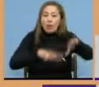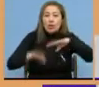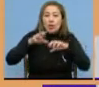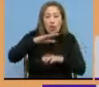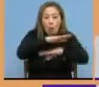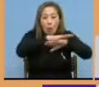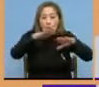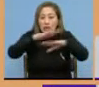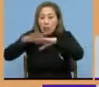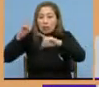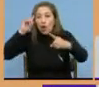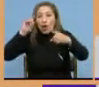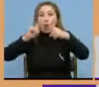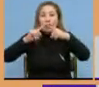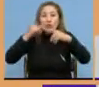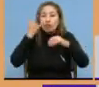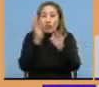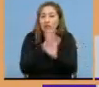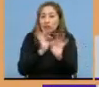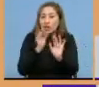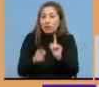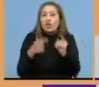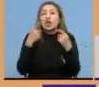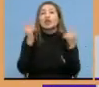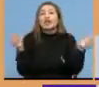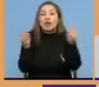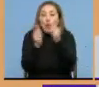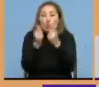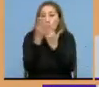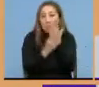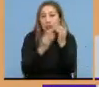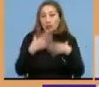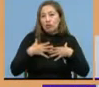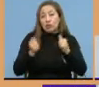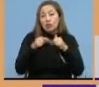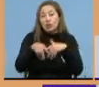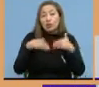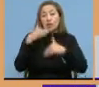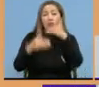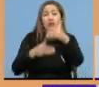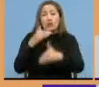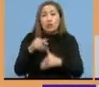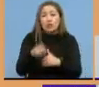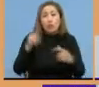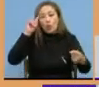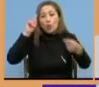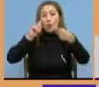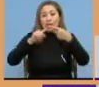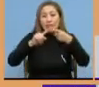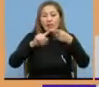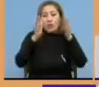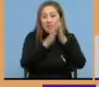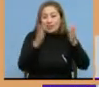que las bases los objetivos a corto plazo que teníamos con el ministro así que bueno estamos poniendo en funcionamiento ya los objetivos a mediano